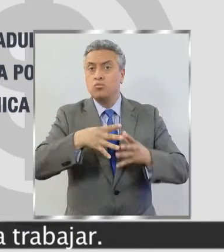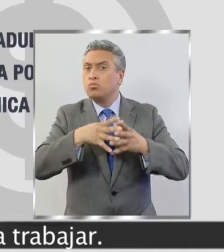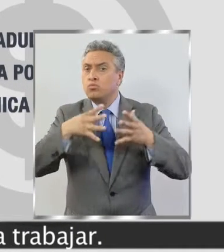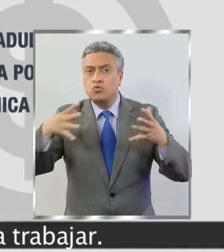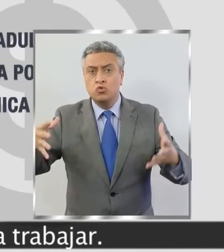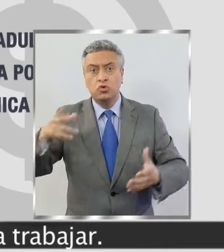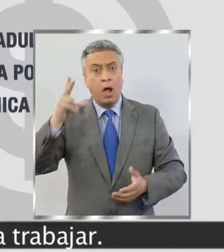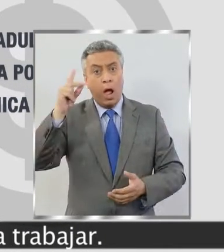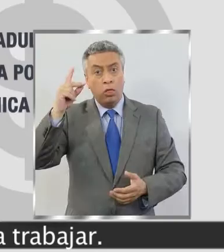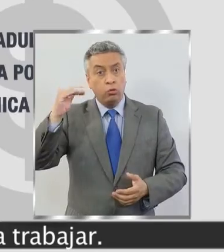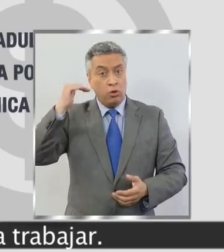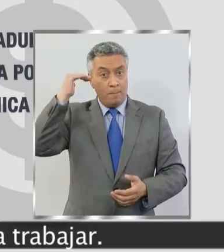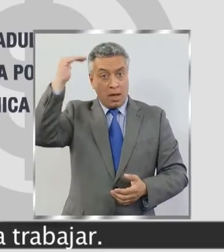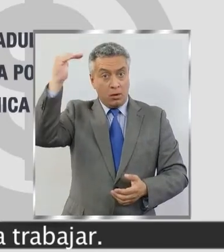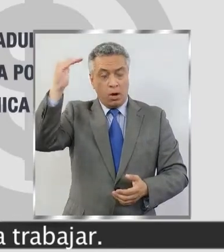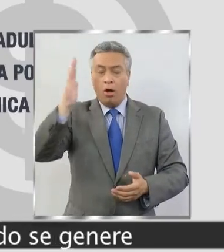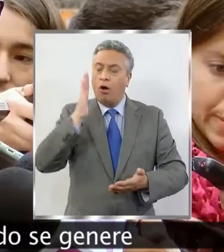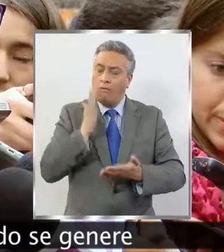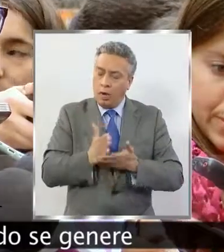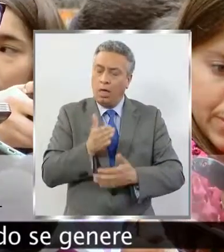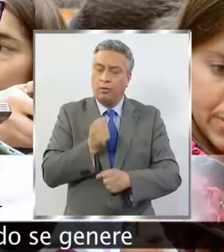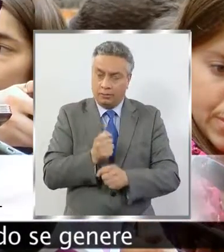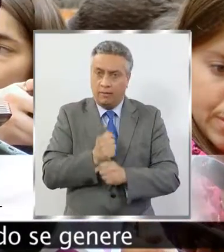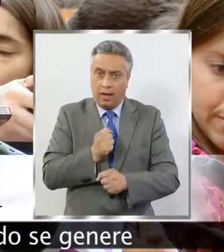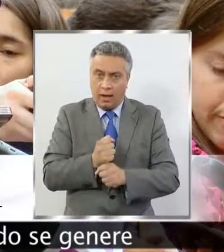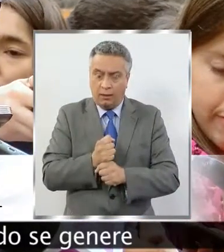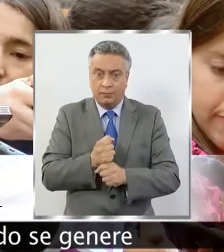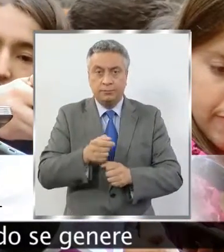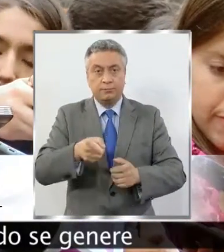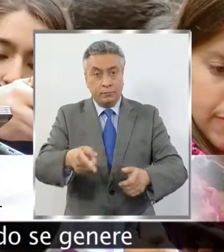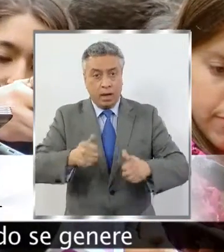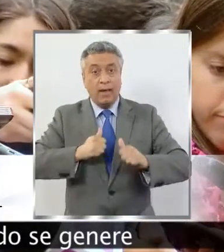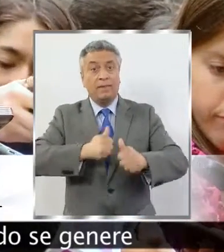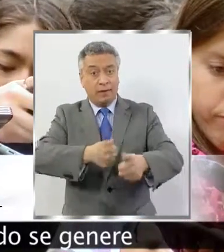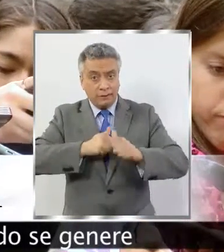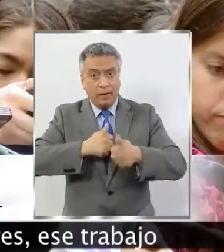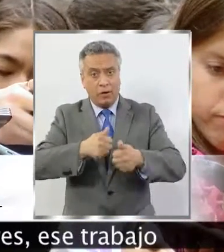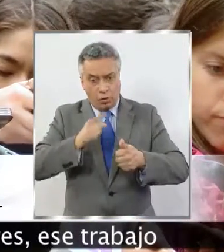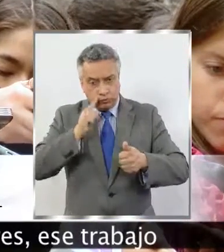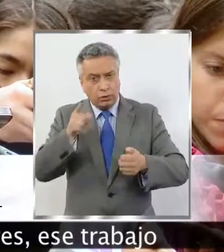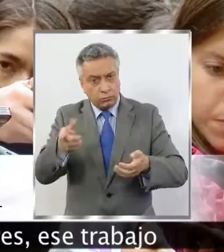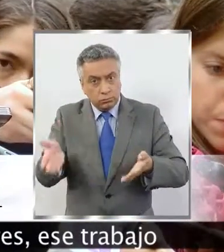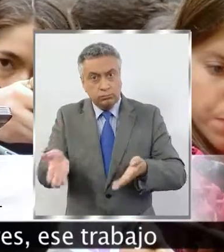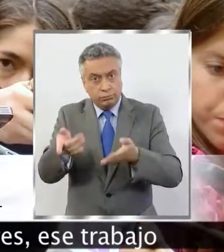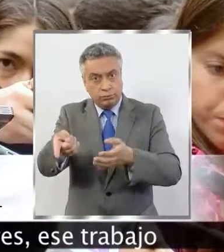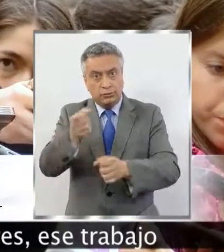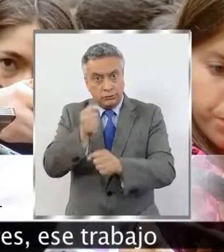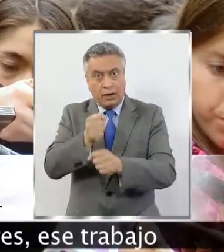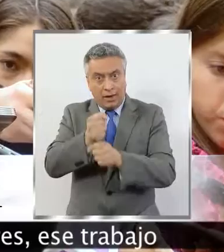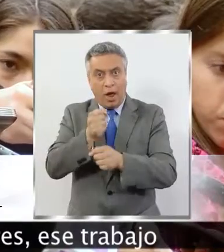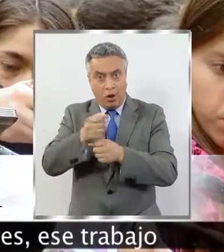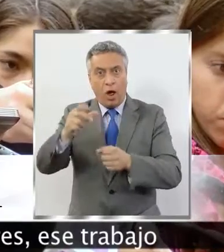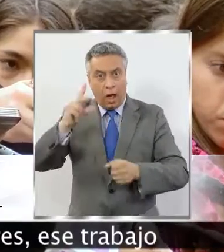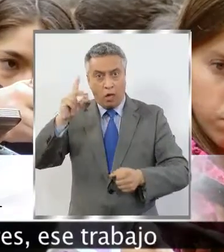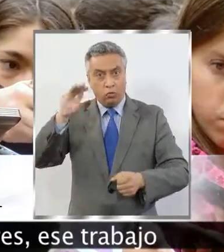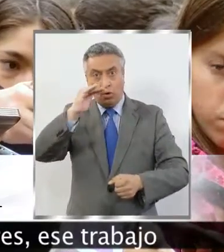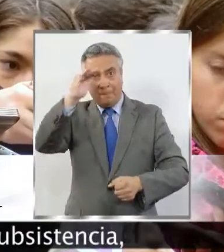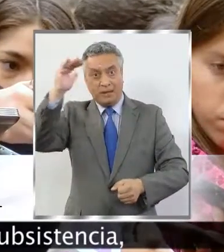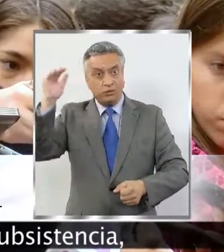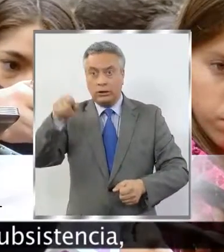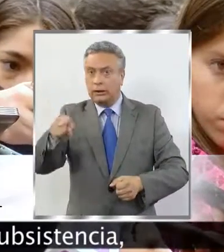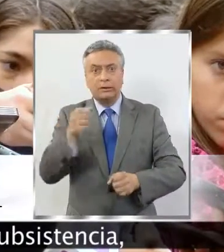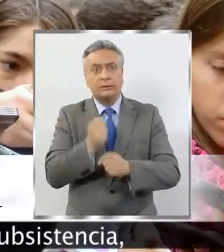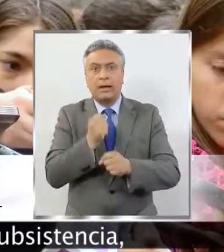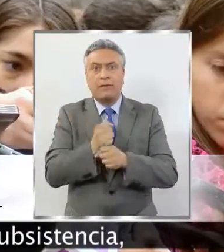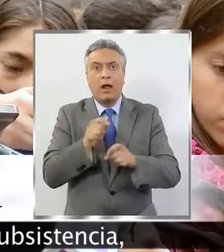mayores están obligados a trabajar. El desafío aquí es que cuando se genere trabajo para los adultos mayores, ese trabajo